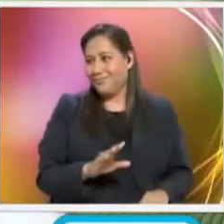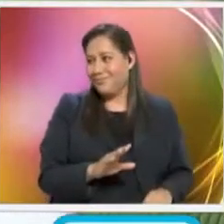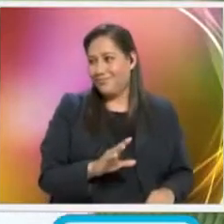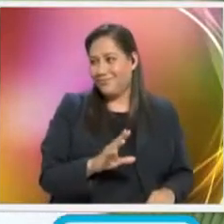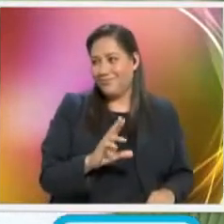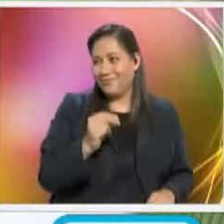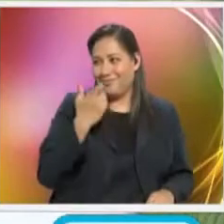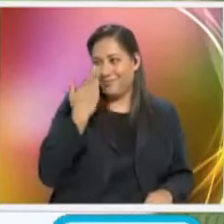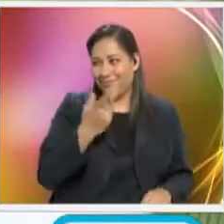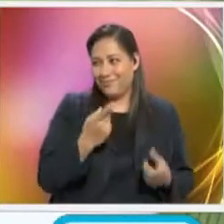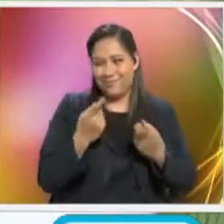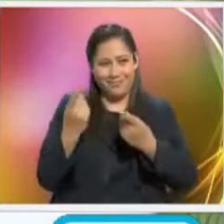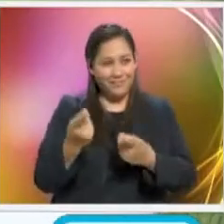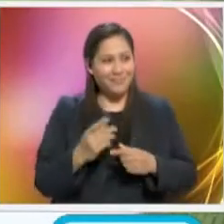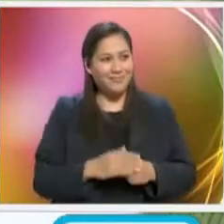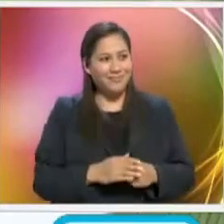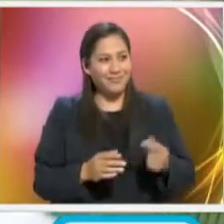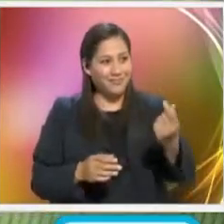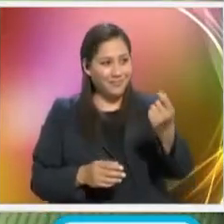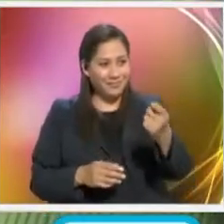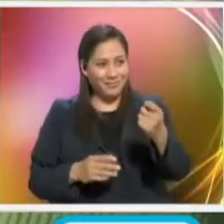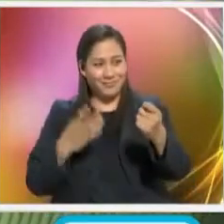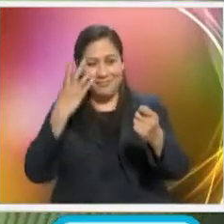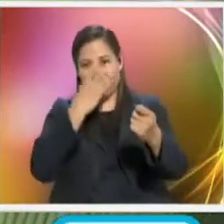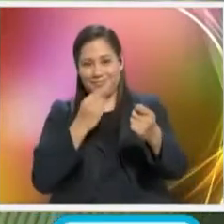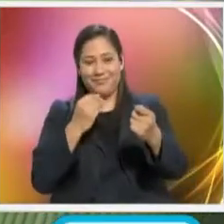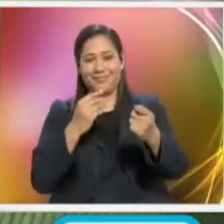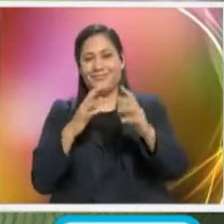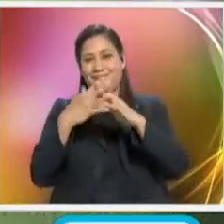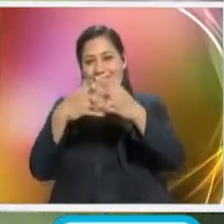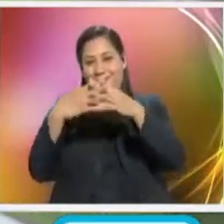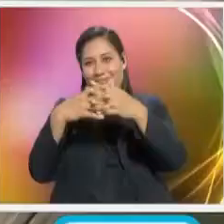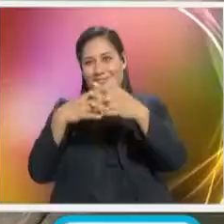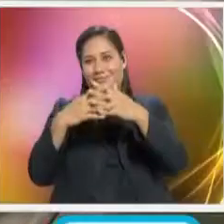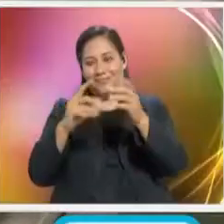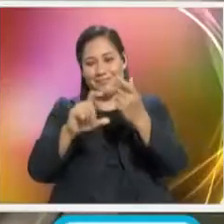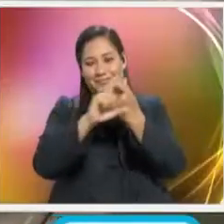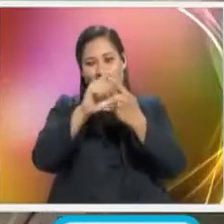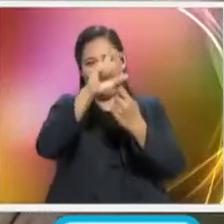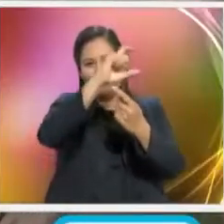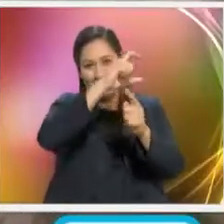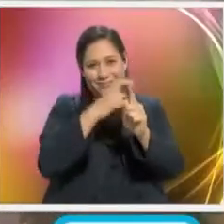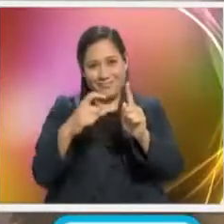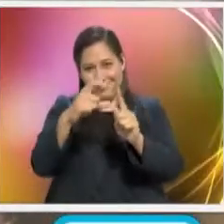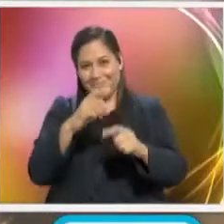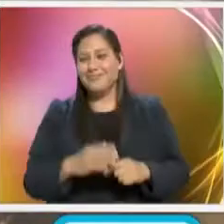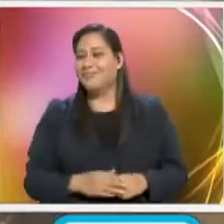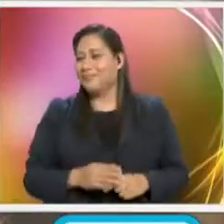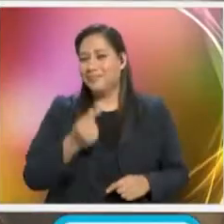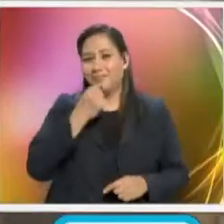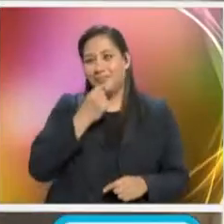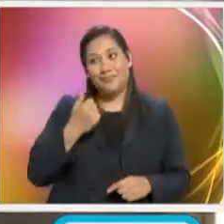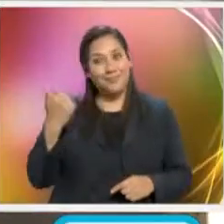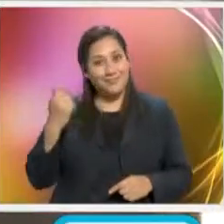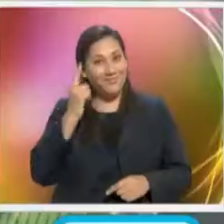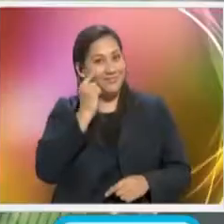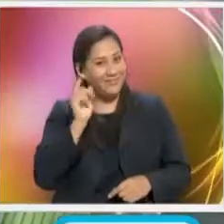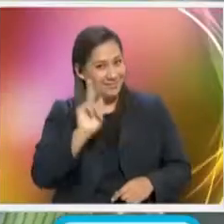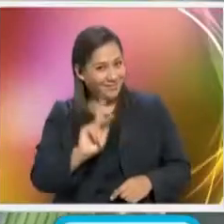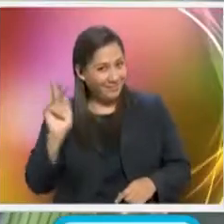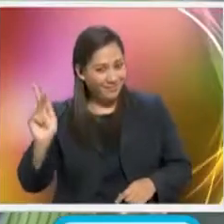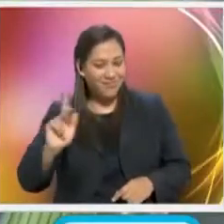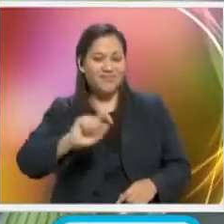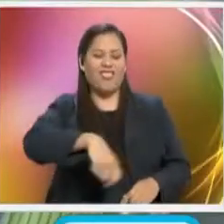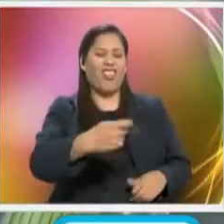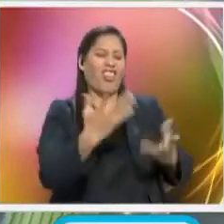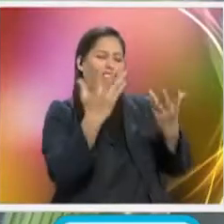entonces. Mira, qué ¿Qué bonito tal? quedó. No, hombre, sí, ¿eh? También pueden poner a los niños como Quique a que hagan aquí así sus